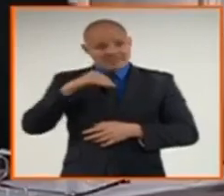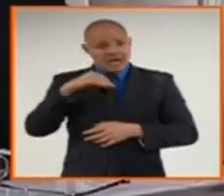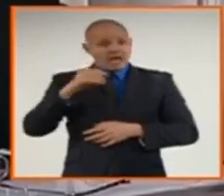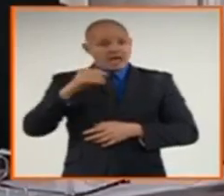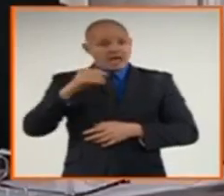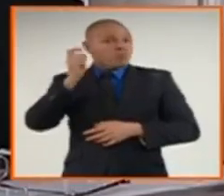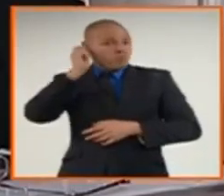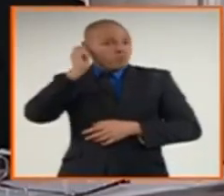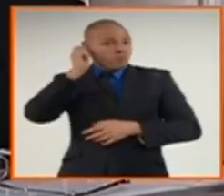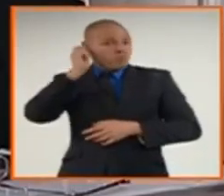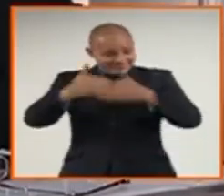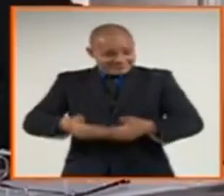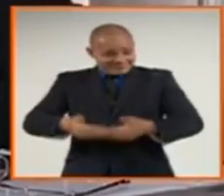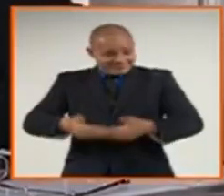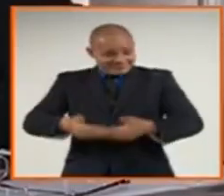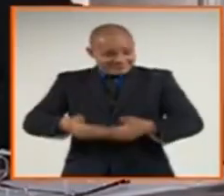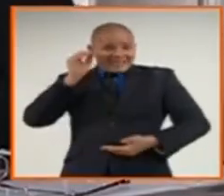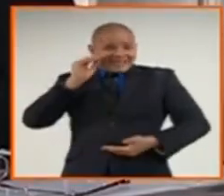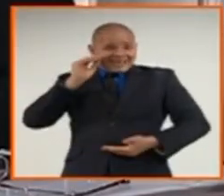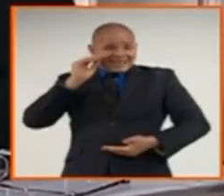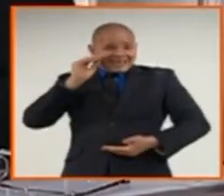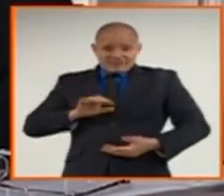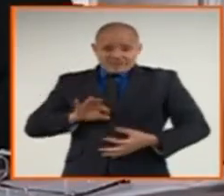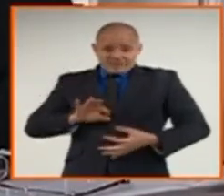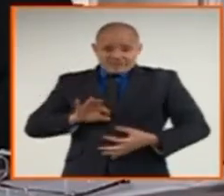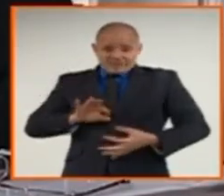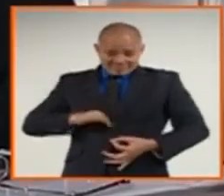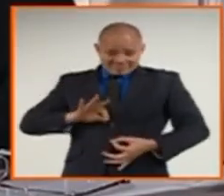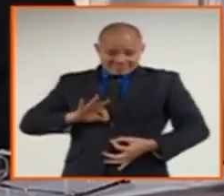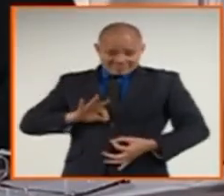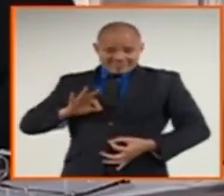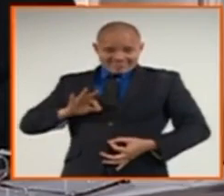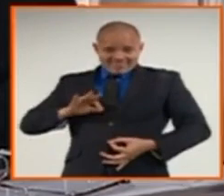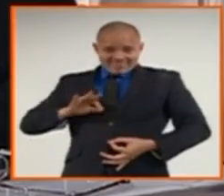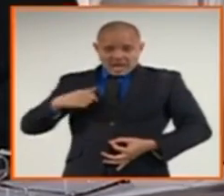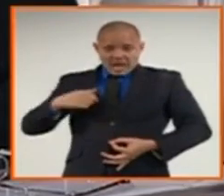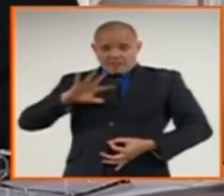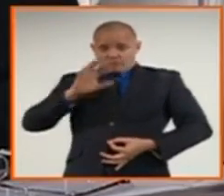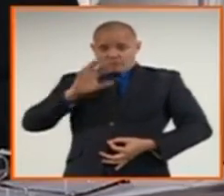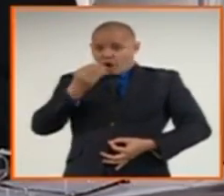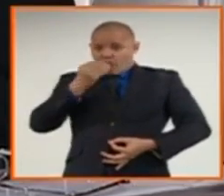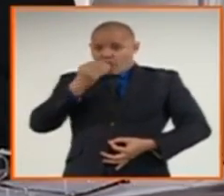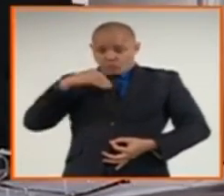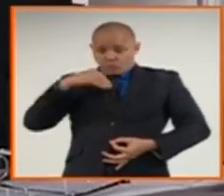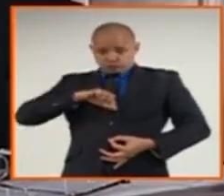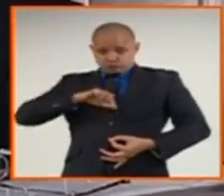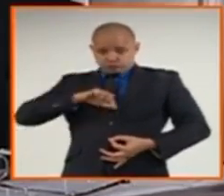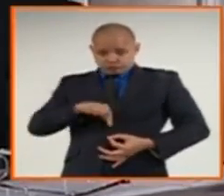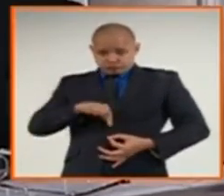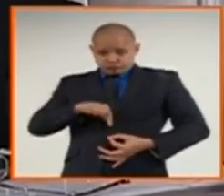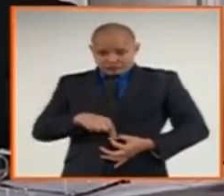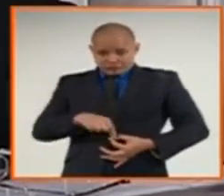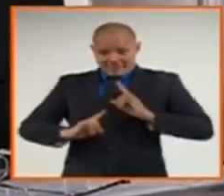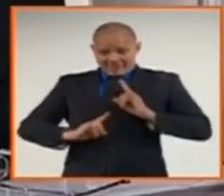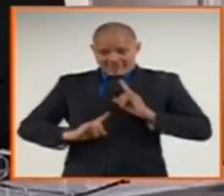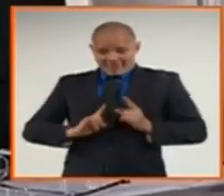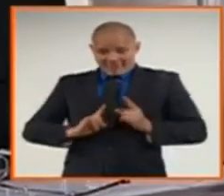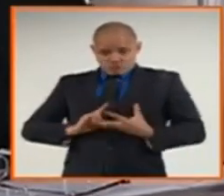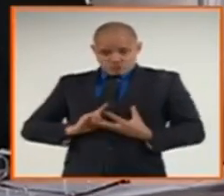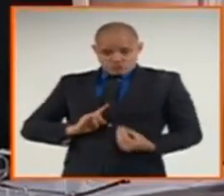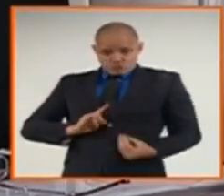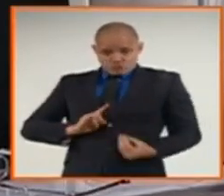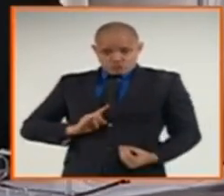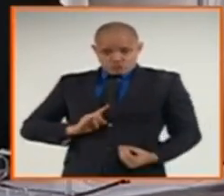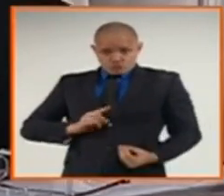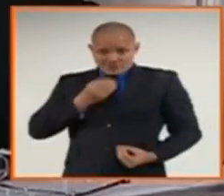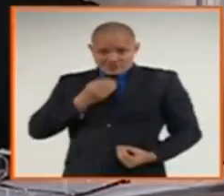a través de la placenta a su bebé, y de esta forma vamos a evaluar qué es lo que sucede y cuánto dura esa inmunidad